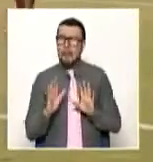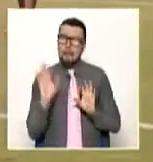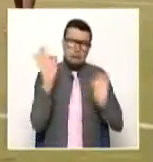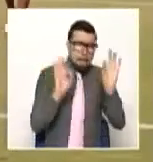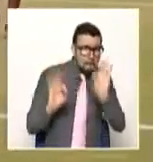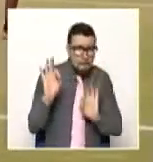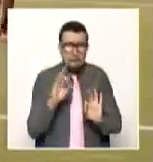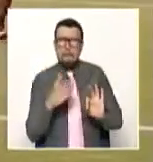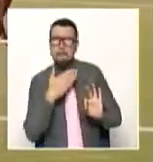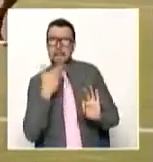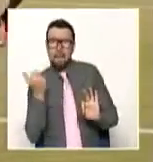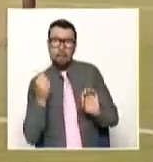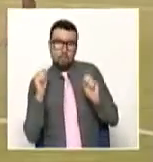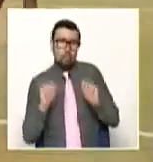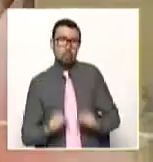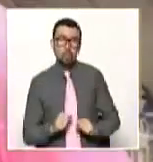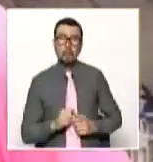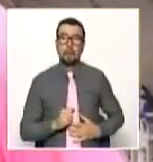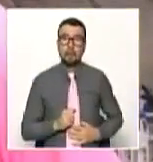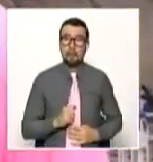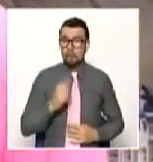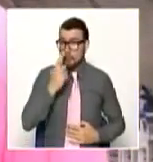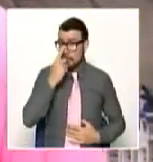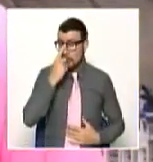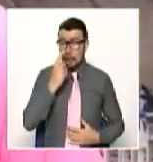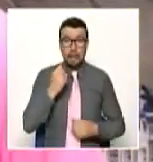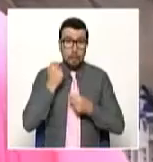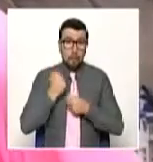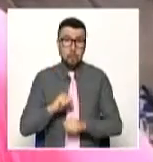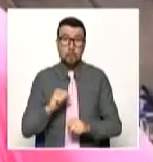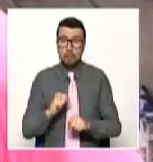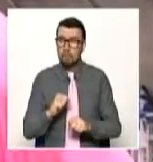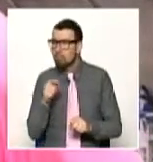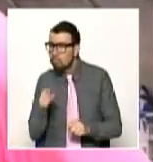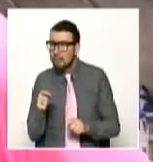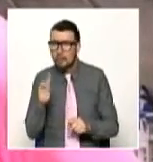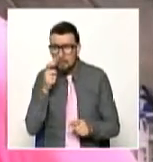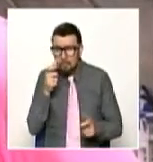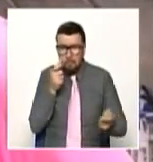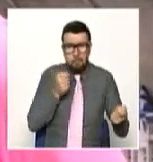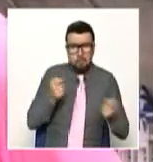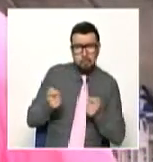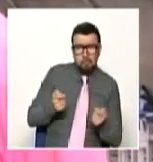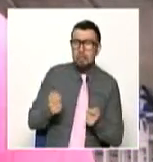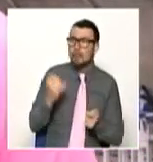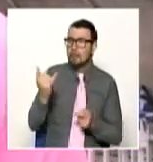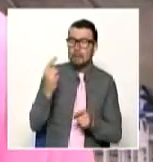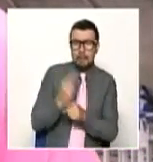aspectos que se deben mejorar. Intentamos trabajar en recorregir esos desacoples